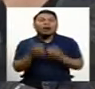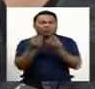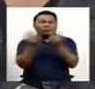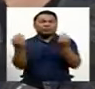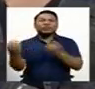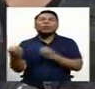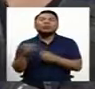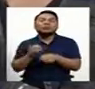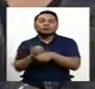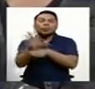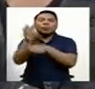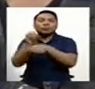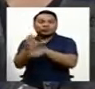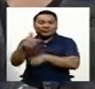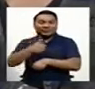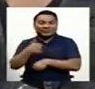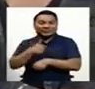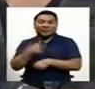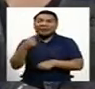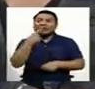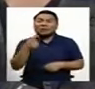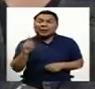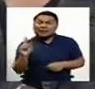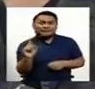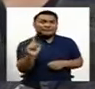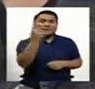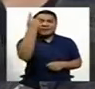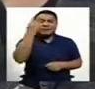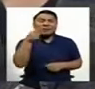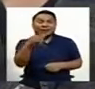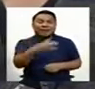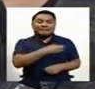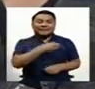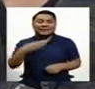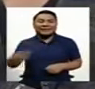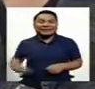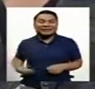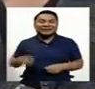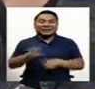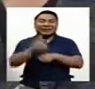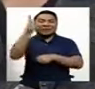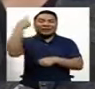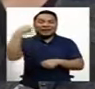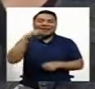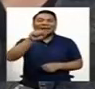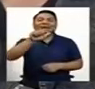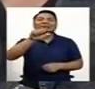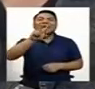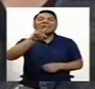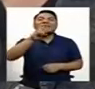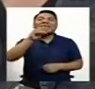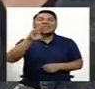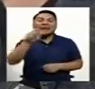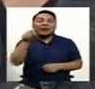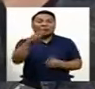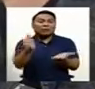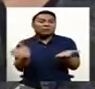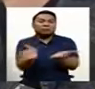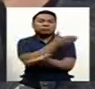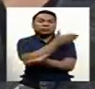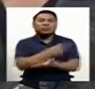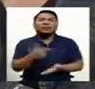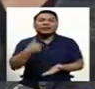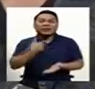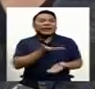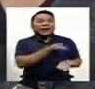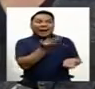aconsejaron que a la primera censura del ministro Saavedra respondiera con una cuestión de